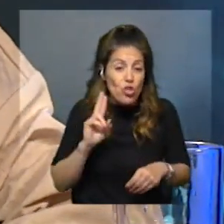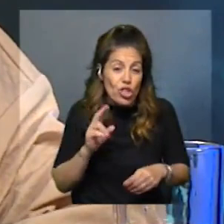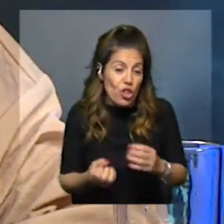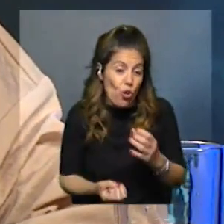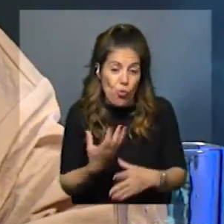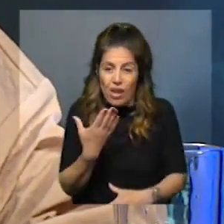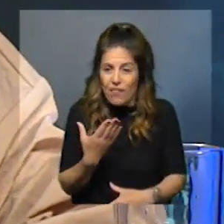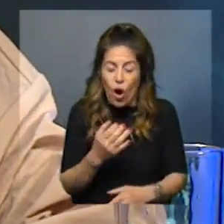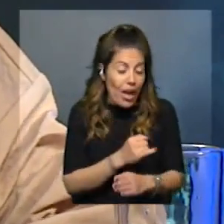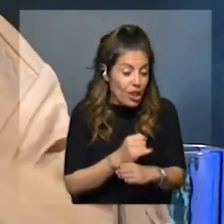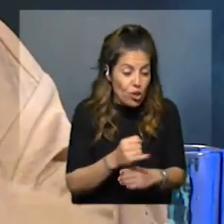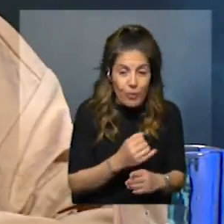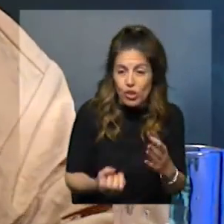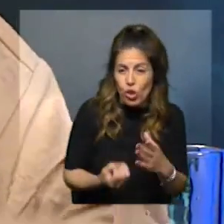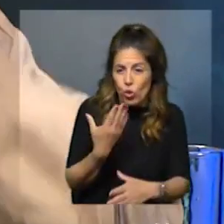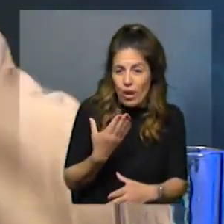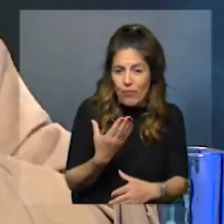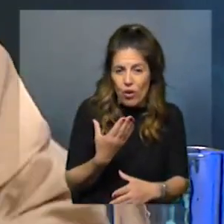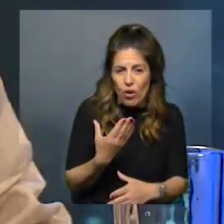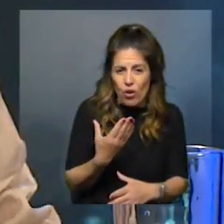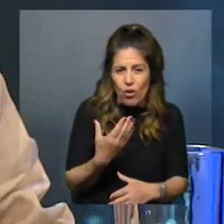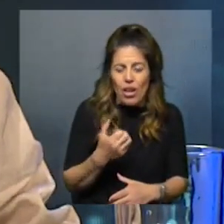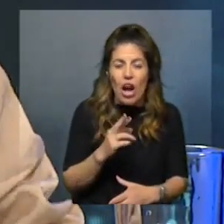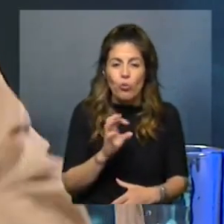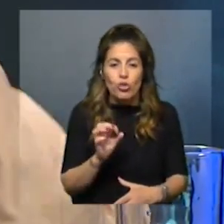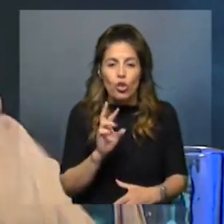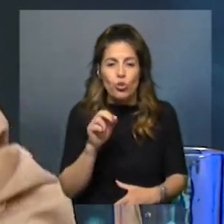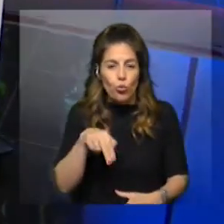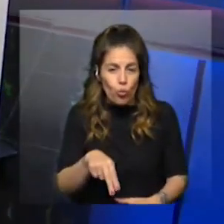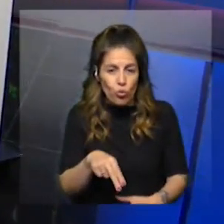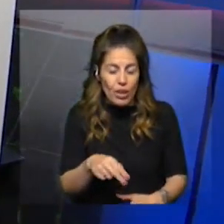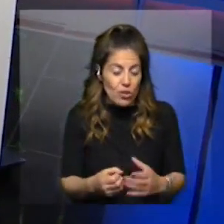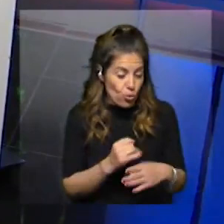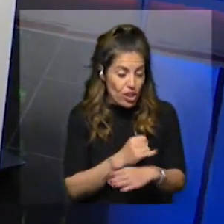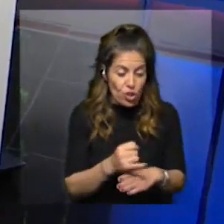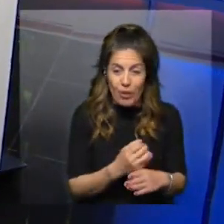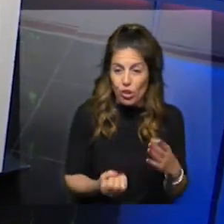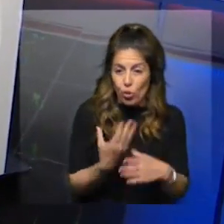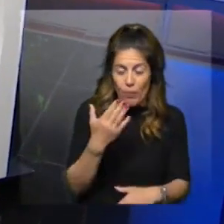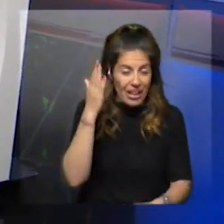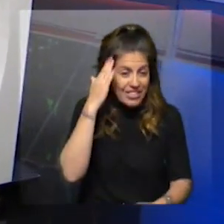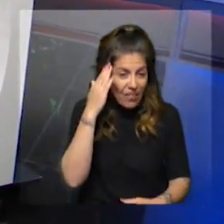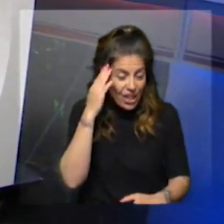Va a aparecer instrumentos nuevos. El autotune es un instrumento nuevo, que hay que saber usarlo. Está todo bien con